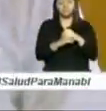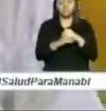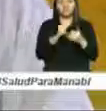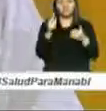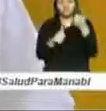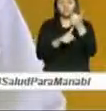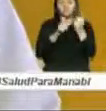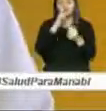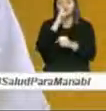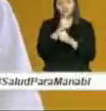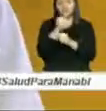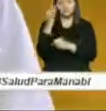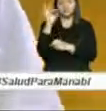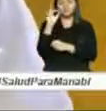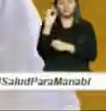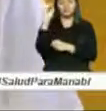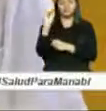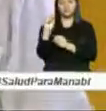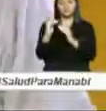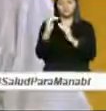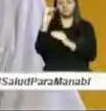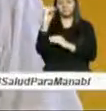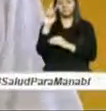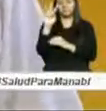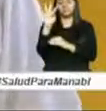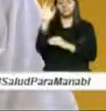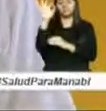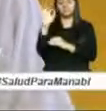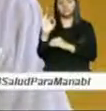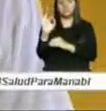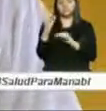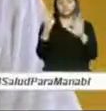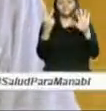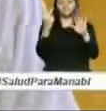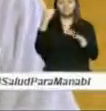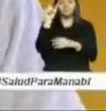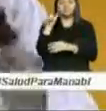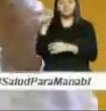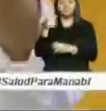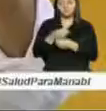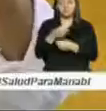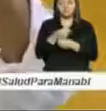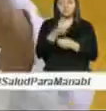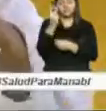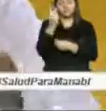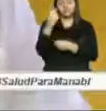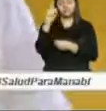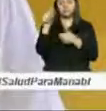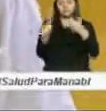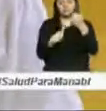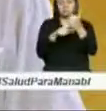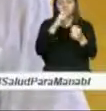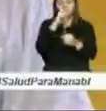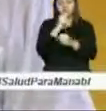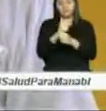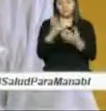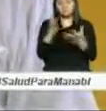subempleo unos 19%, 24%, son 8 millones la fuerza laboral, 2 millones entre subempleados y